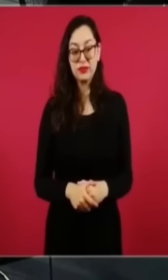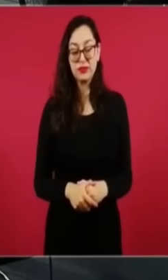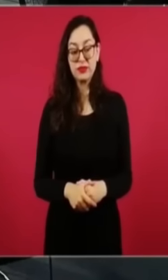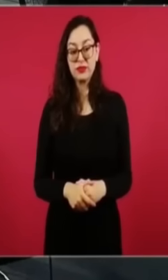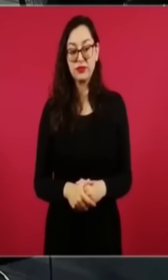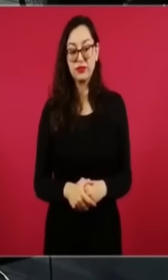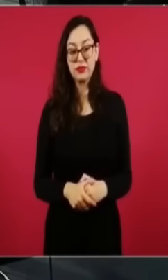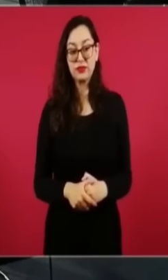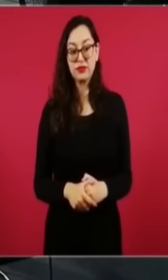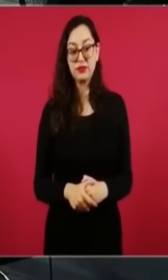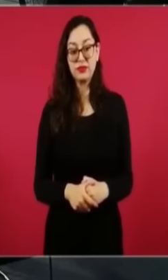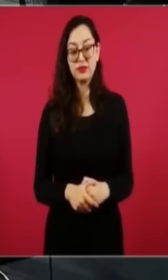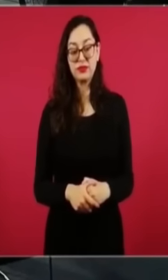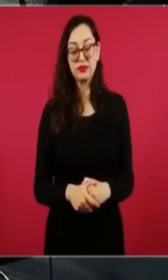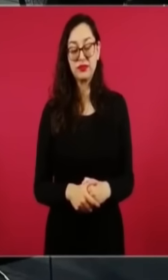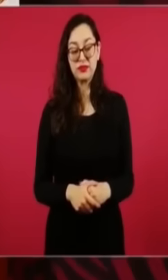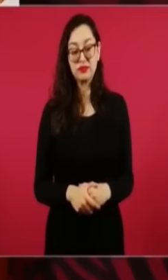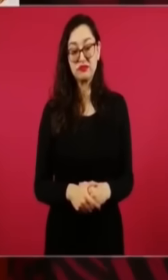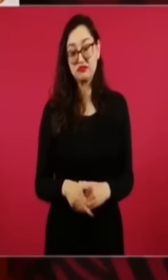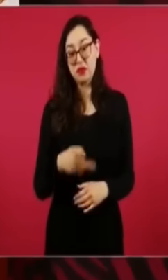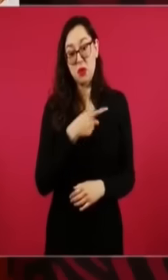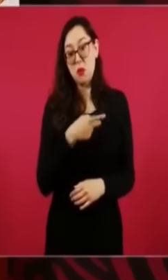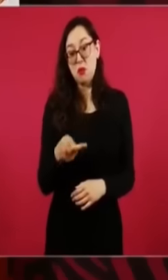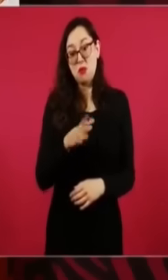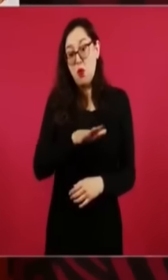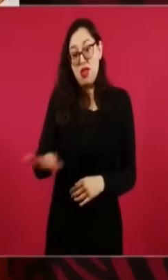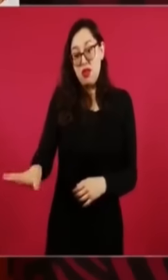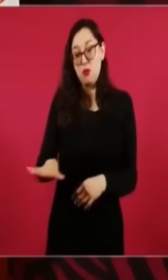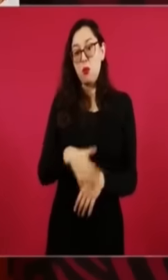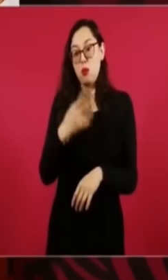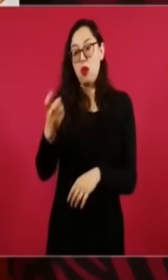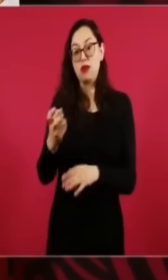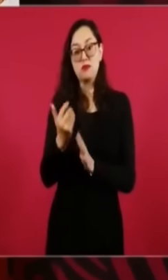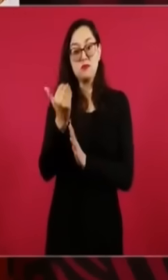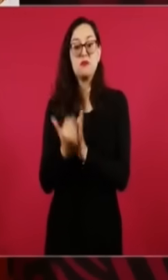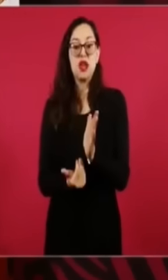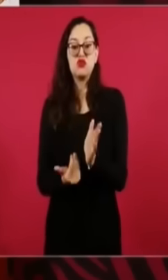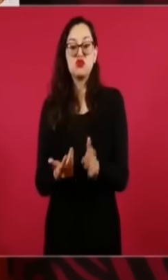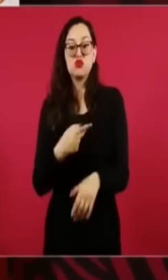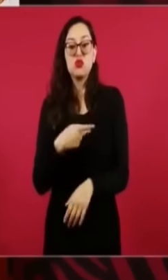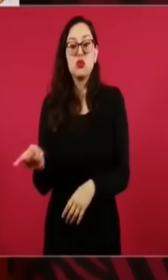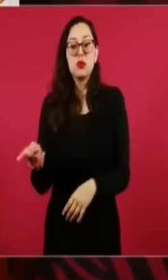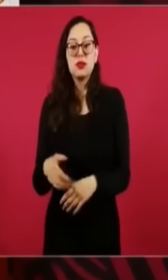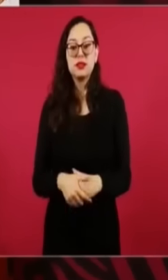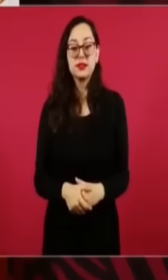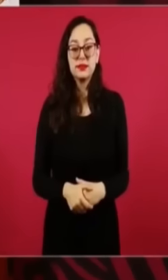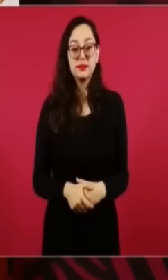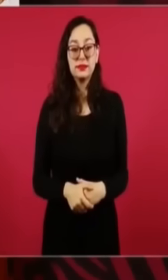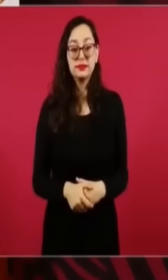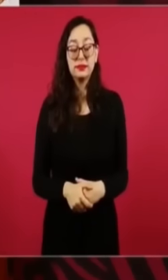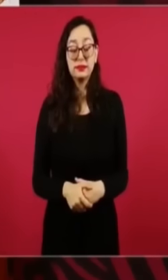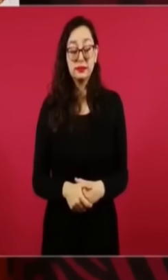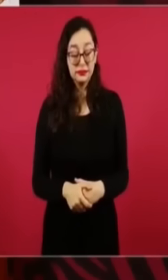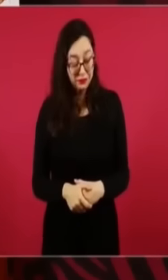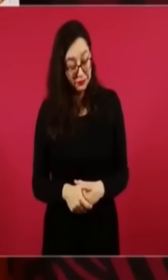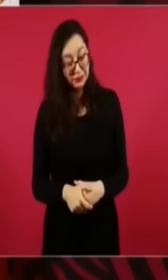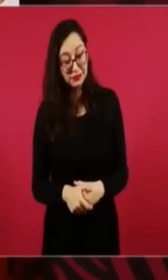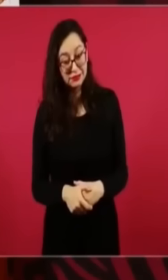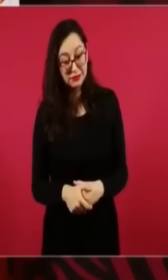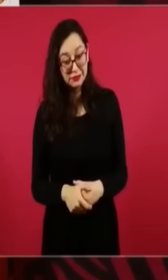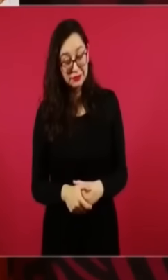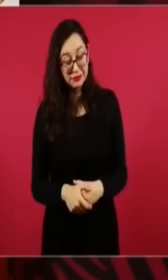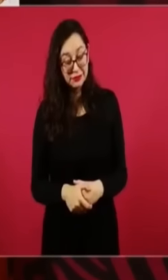Por los pobres que han muerto. O sea, se redujo la pobreza. Porque murieron los